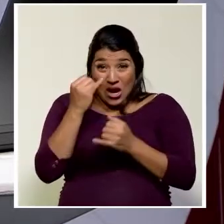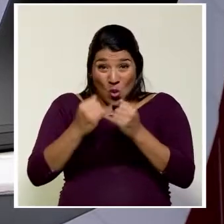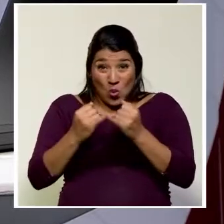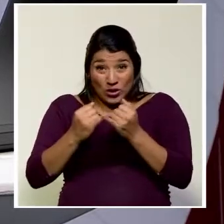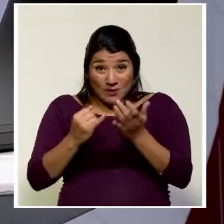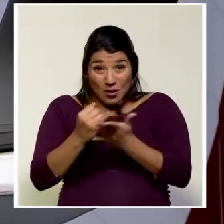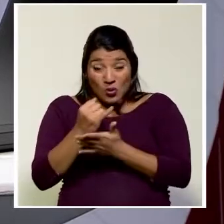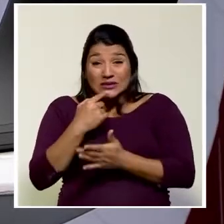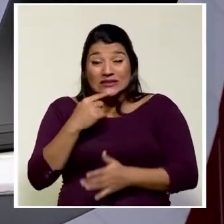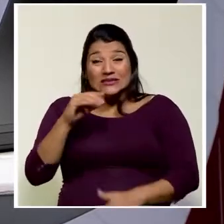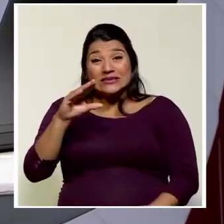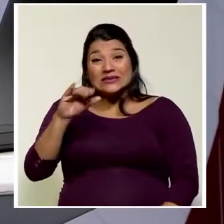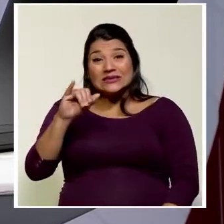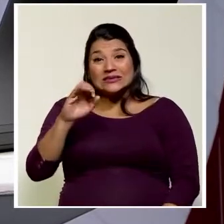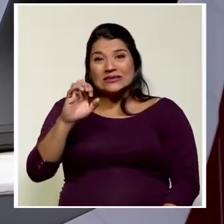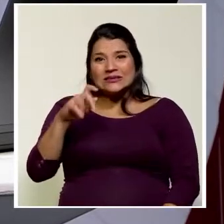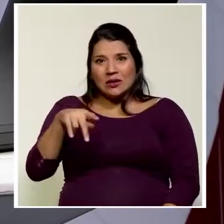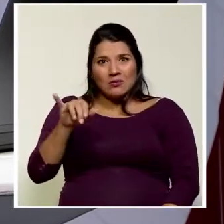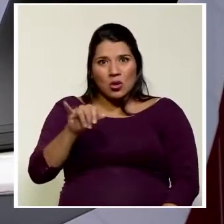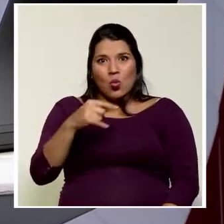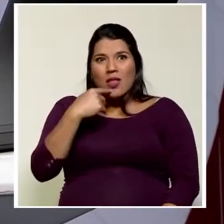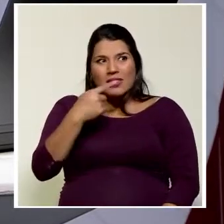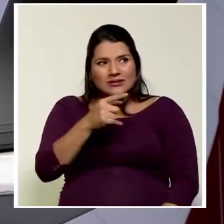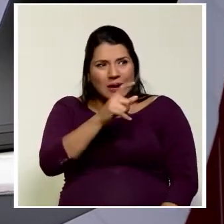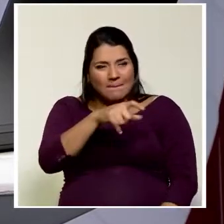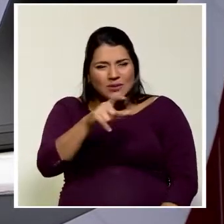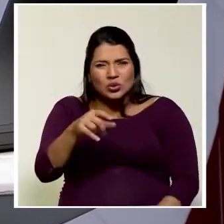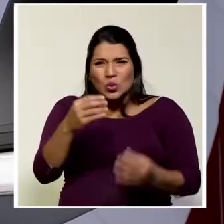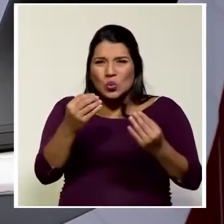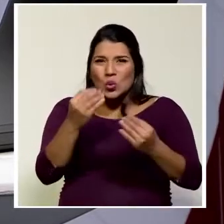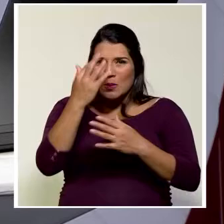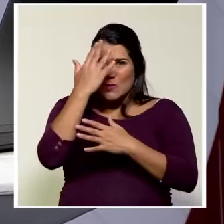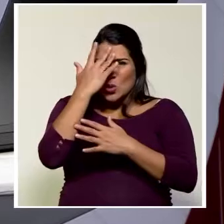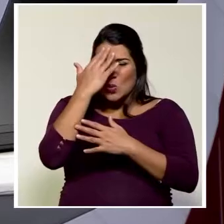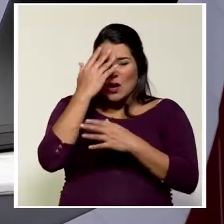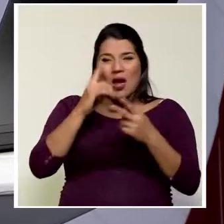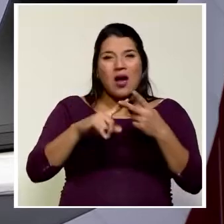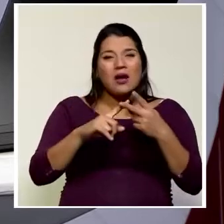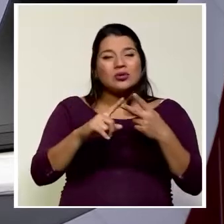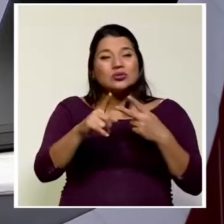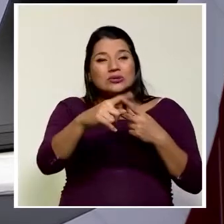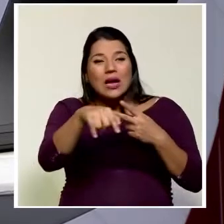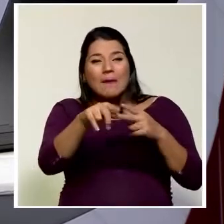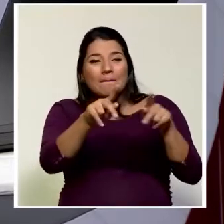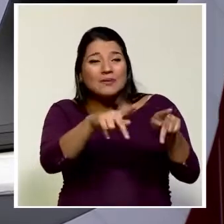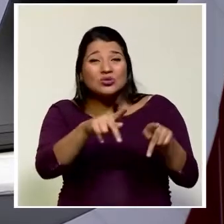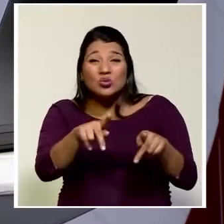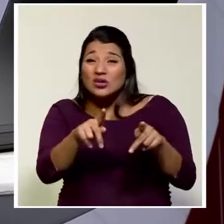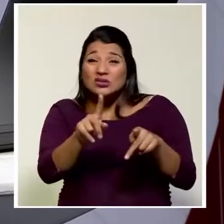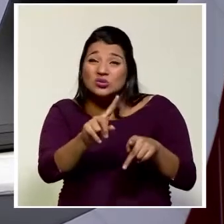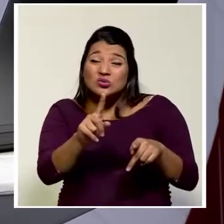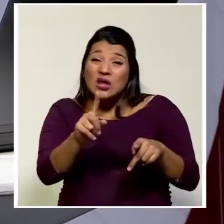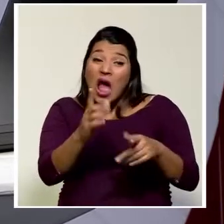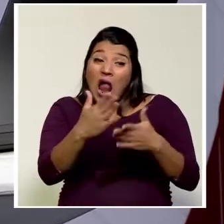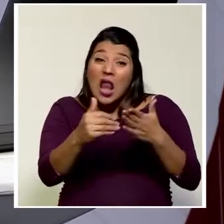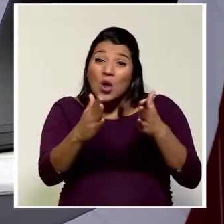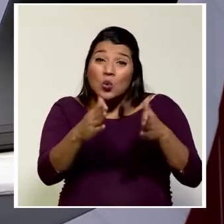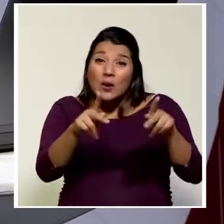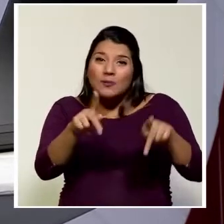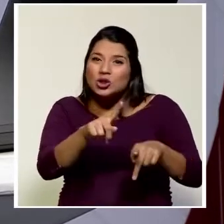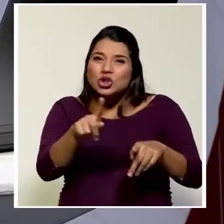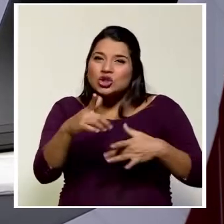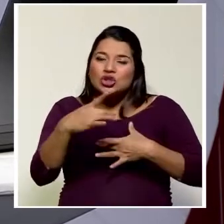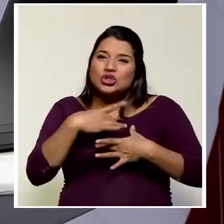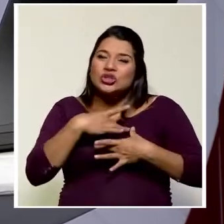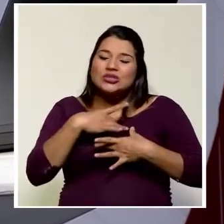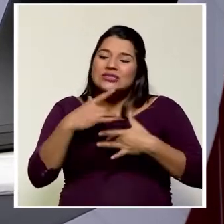también lo señala, hay preocupación, hay en algún sector desinterés, pero además